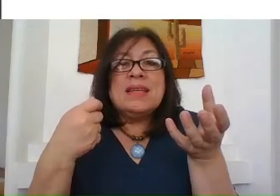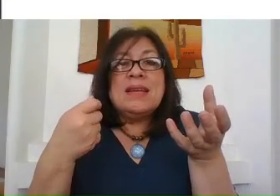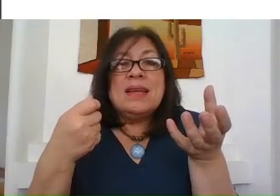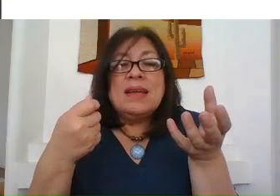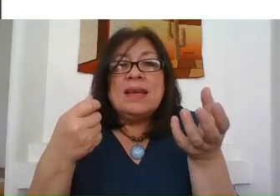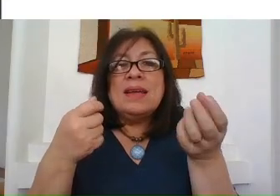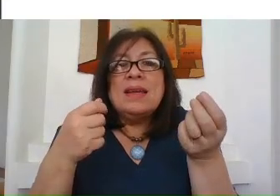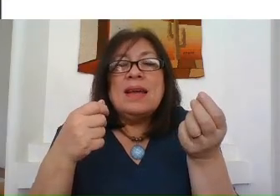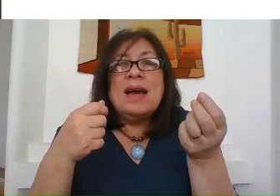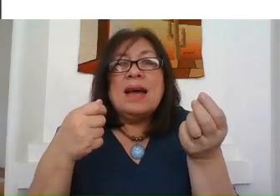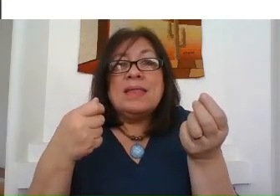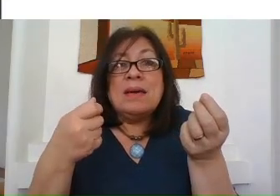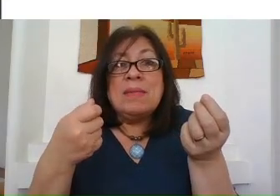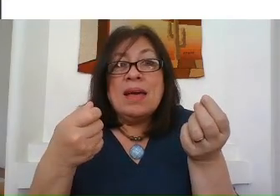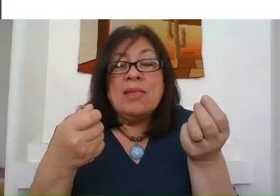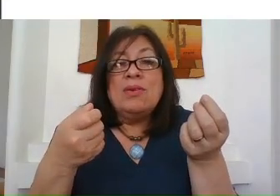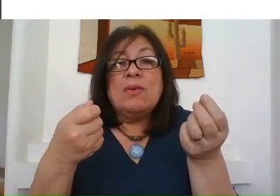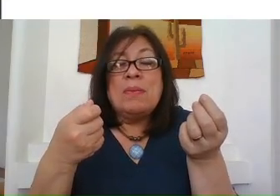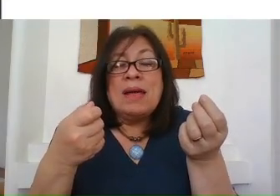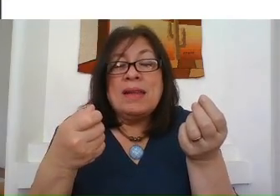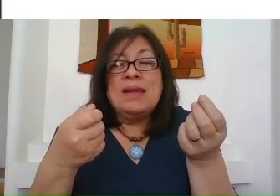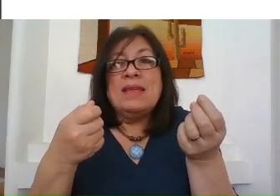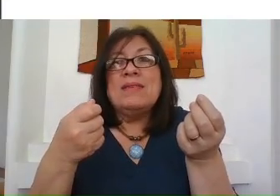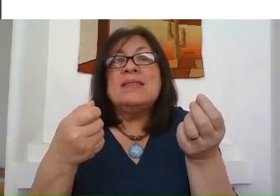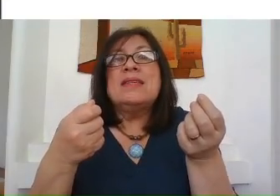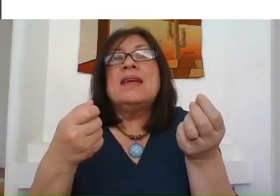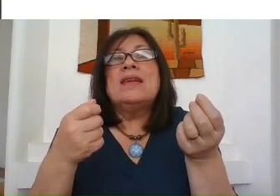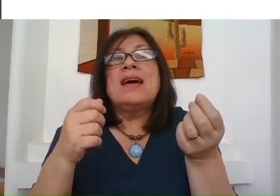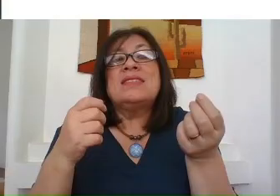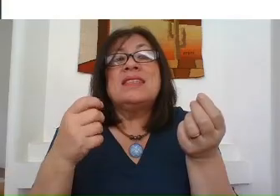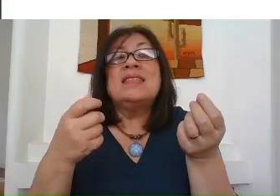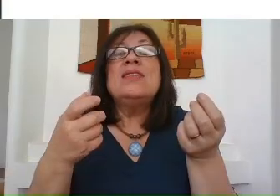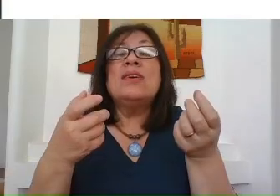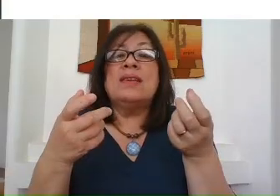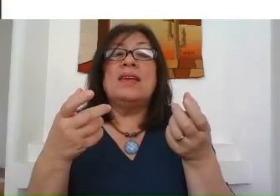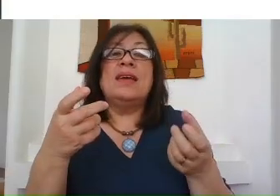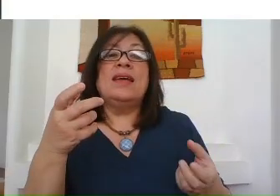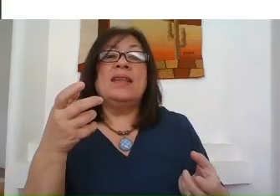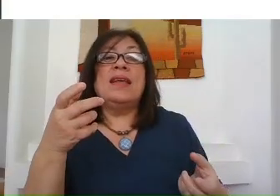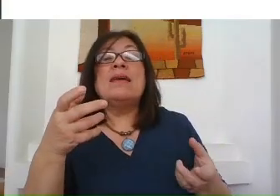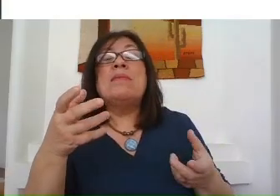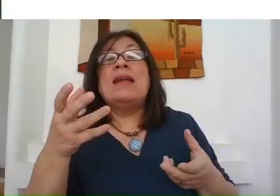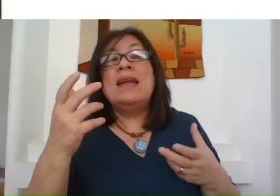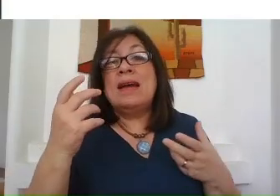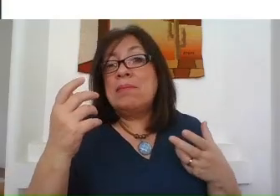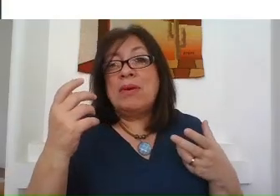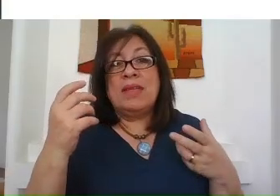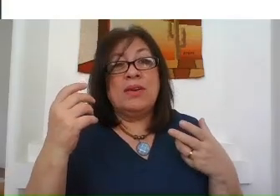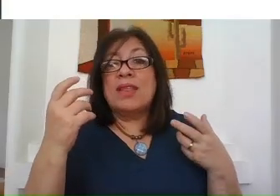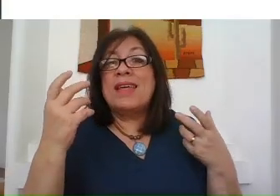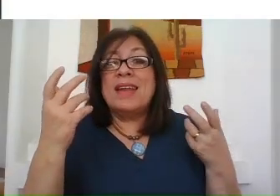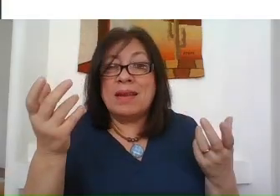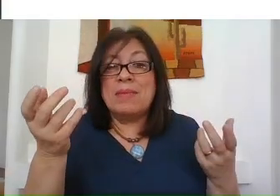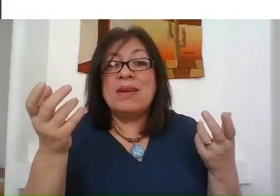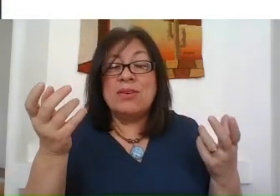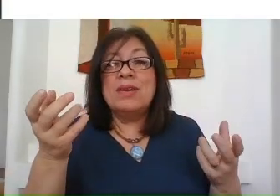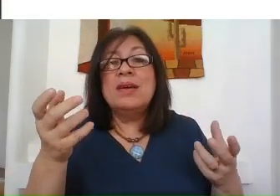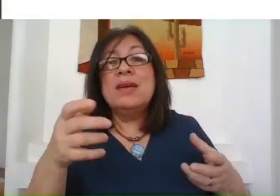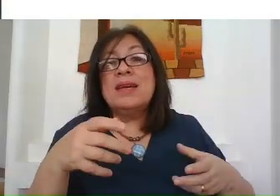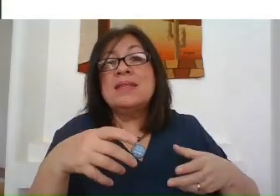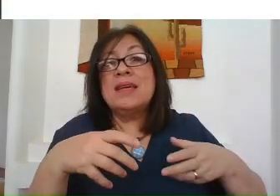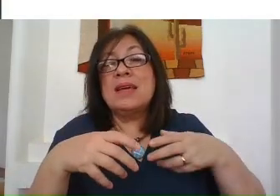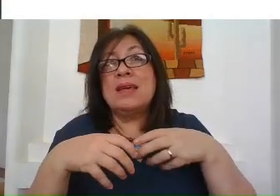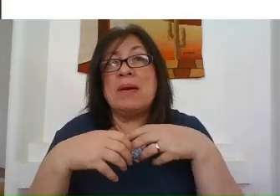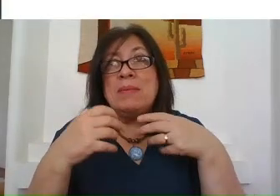y deben ser andamiados los padres y deben ser asistidos en de qué manera pueden ordenar